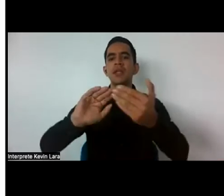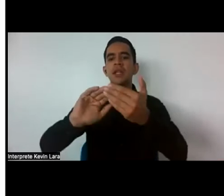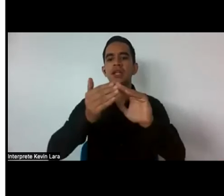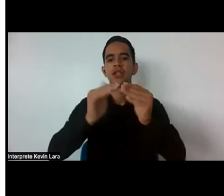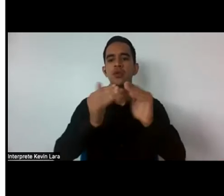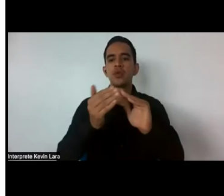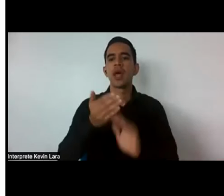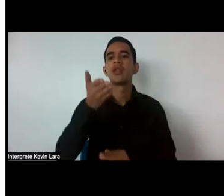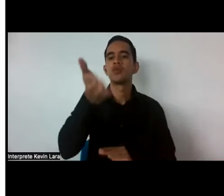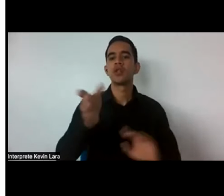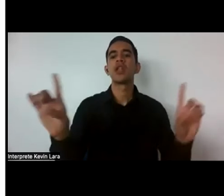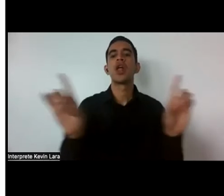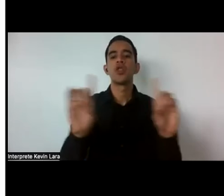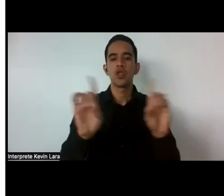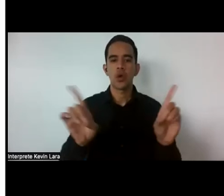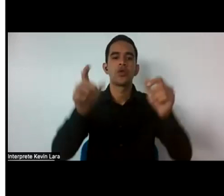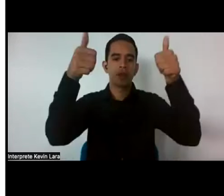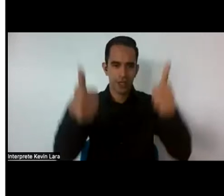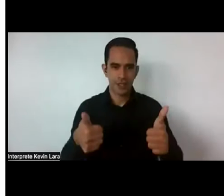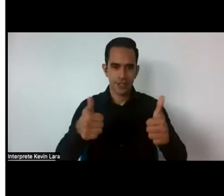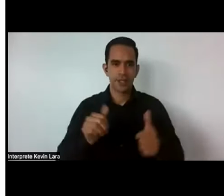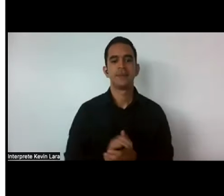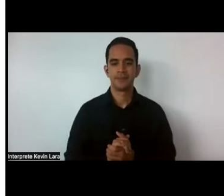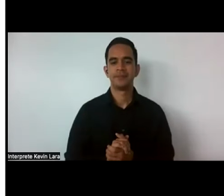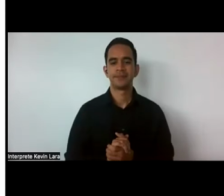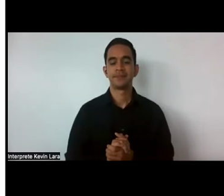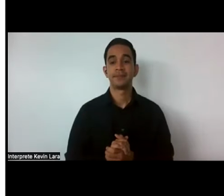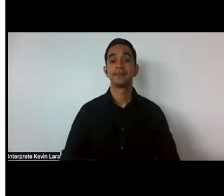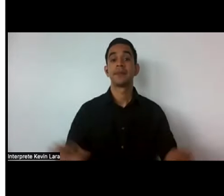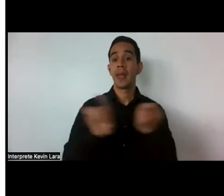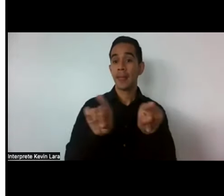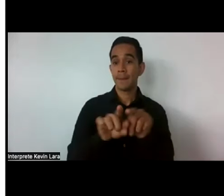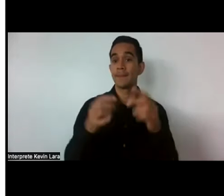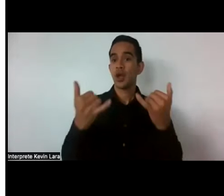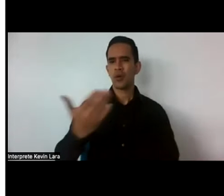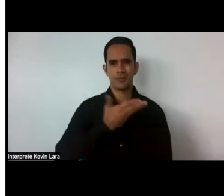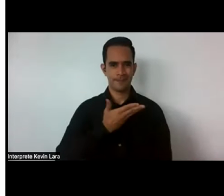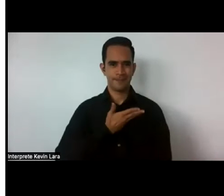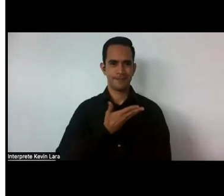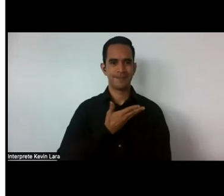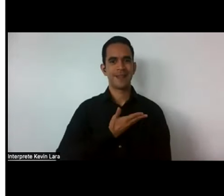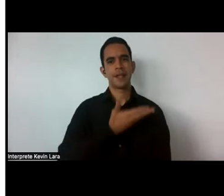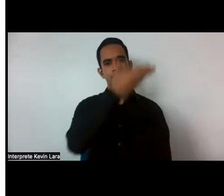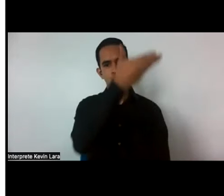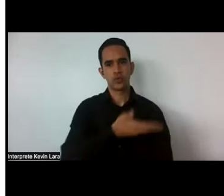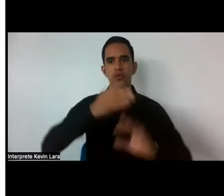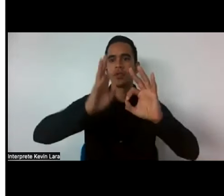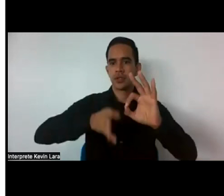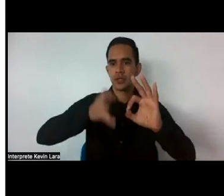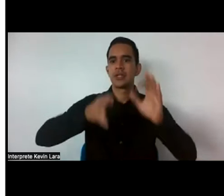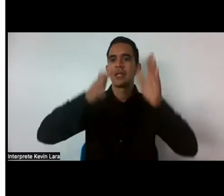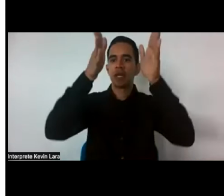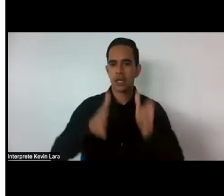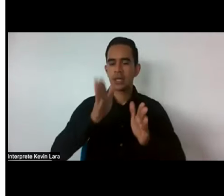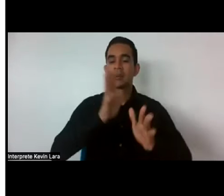con intérprete de lenguaje de señas. Por favor, buscar, ¿verdad? El usuario tiene intérprete